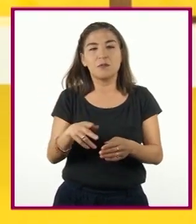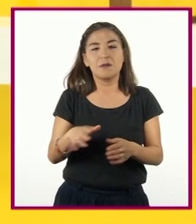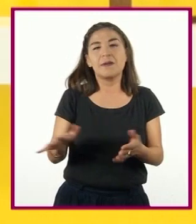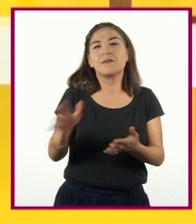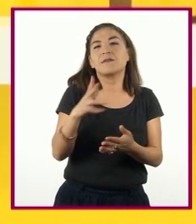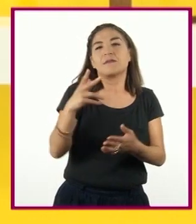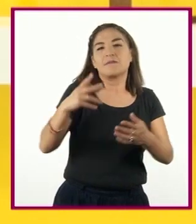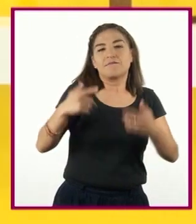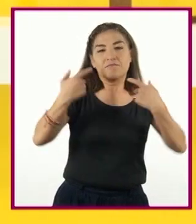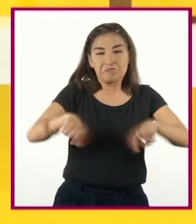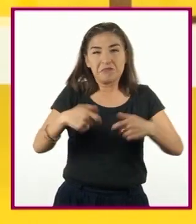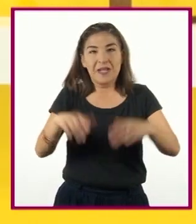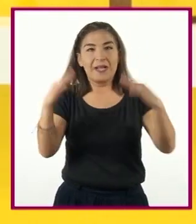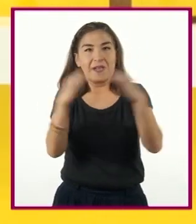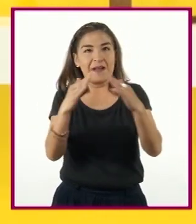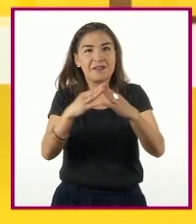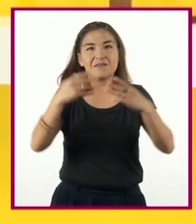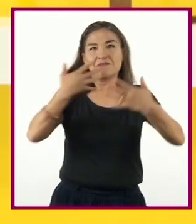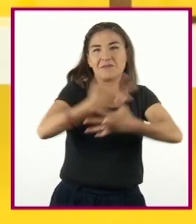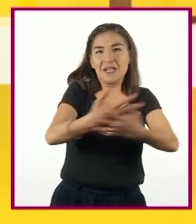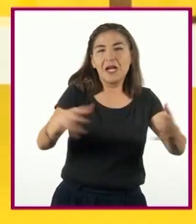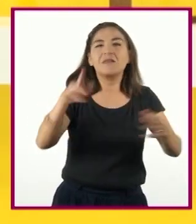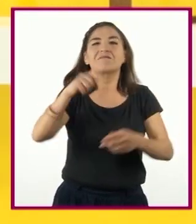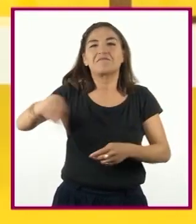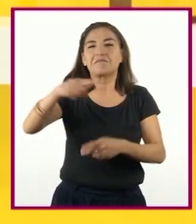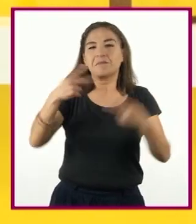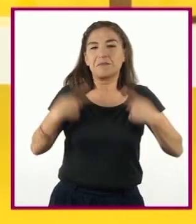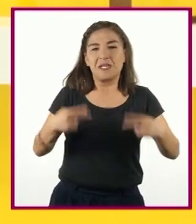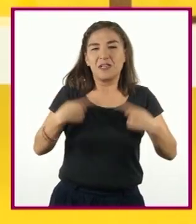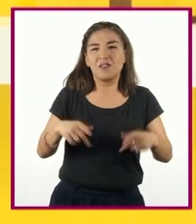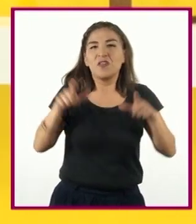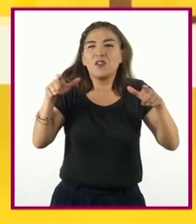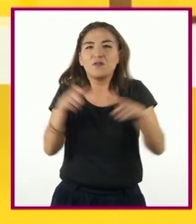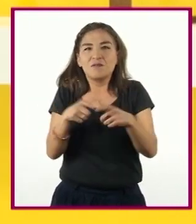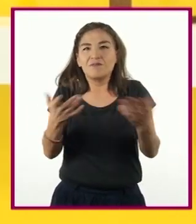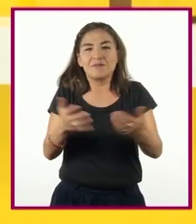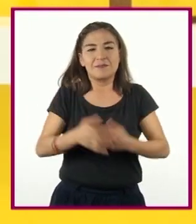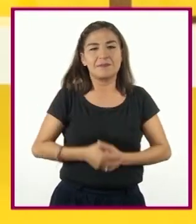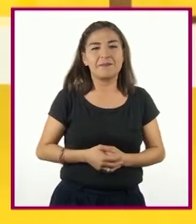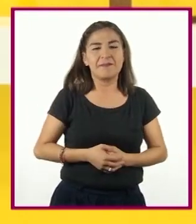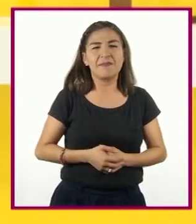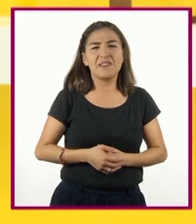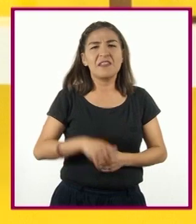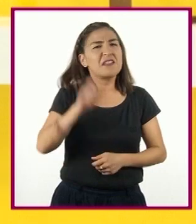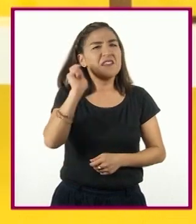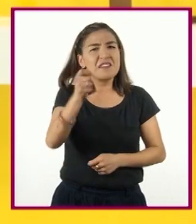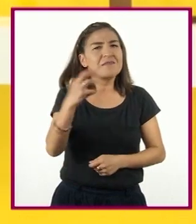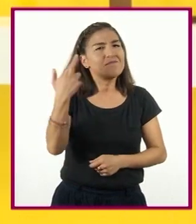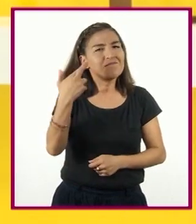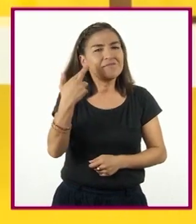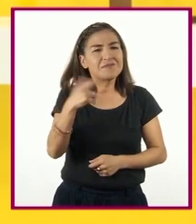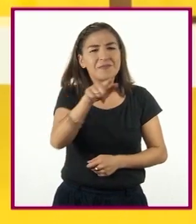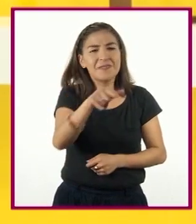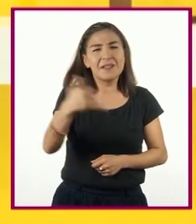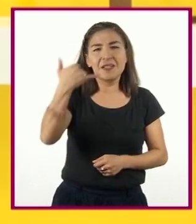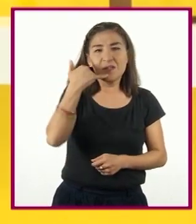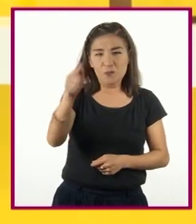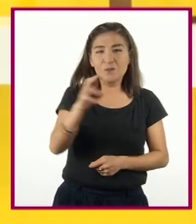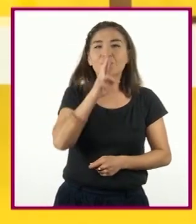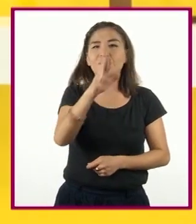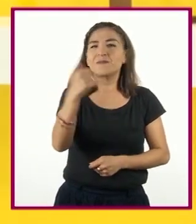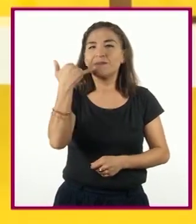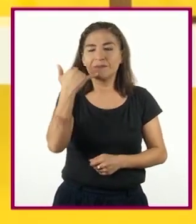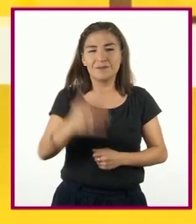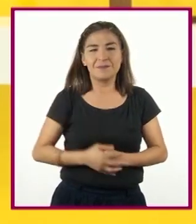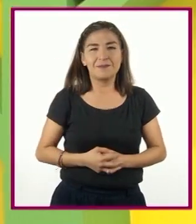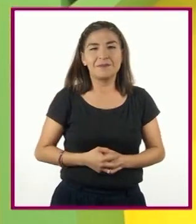una pequeña parte de la población. ¿Escuchas eso? Alguien está llamando. ¡Contesta!